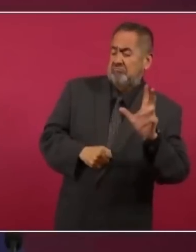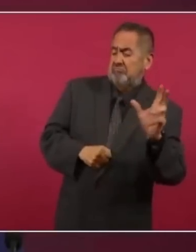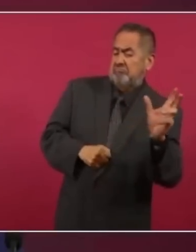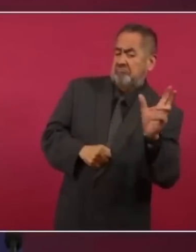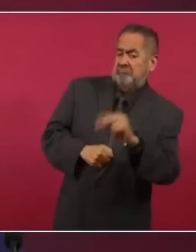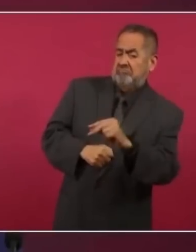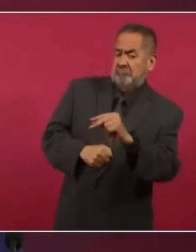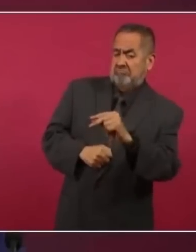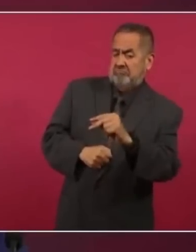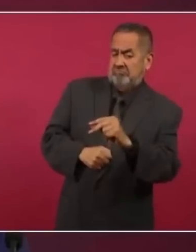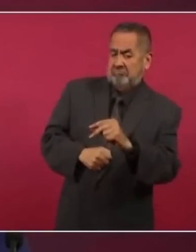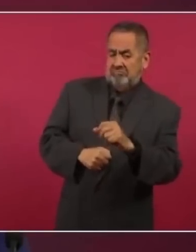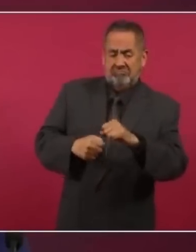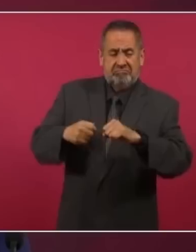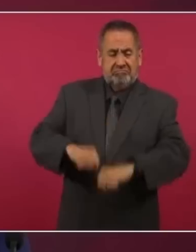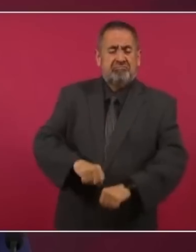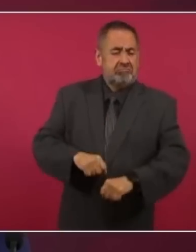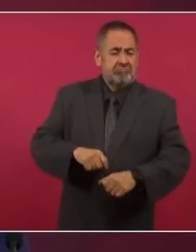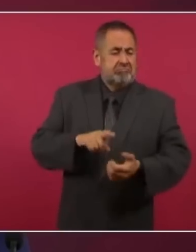y de autoritarismo,